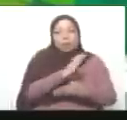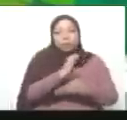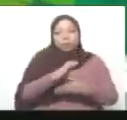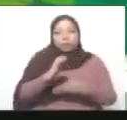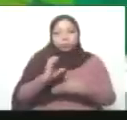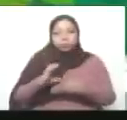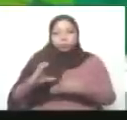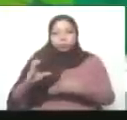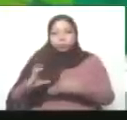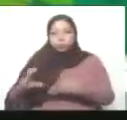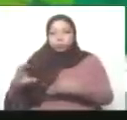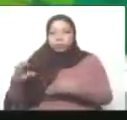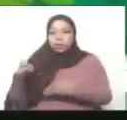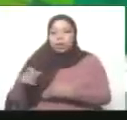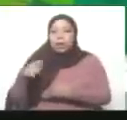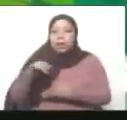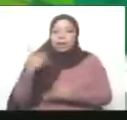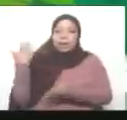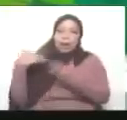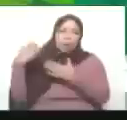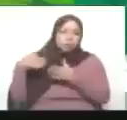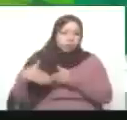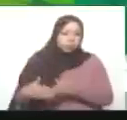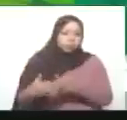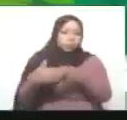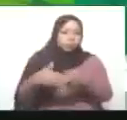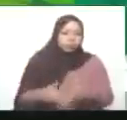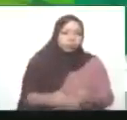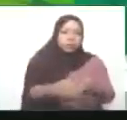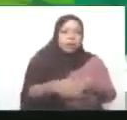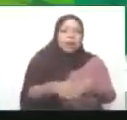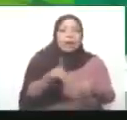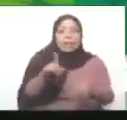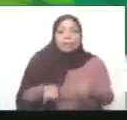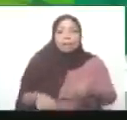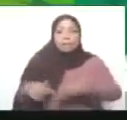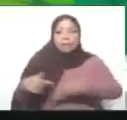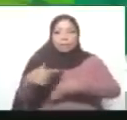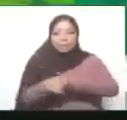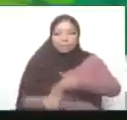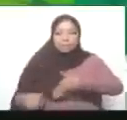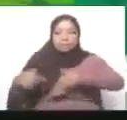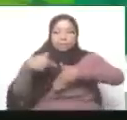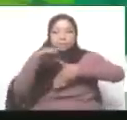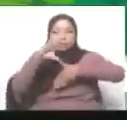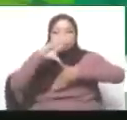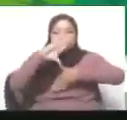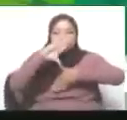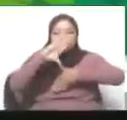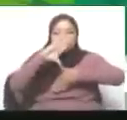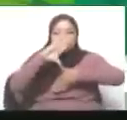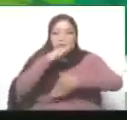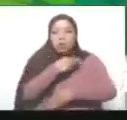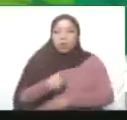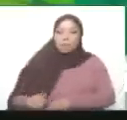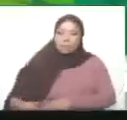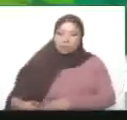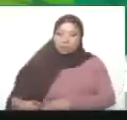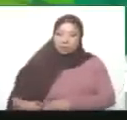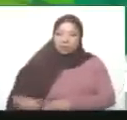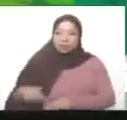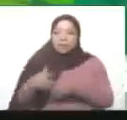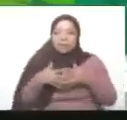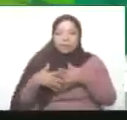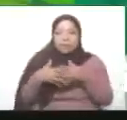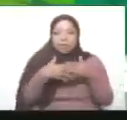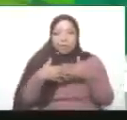de hecho fueron grandes invasiones que se hicieron en esa época y en Suramérica y un presidente de Estados Unidos